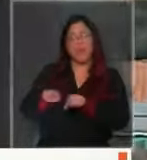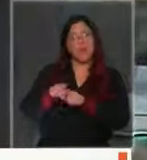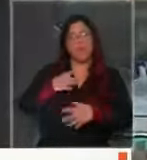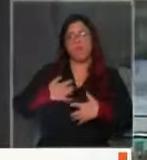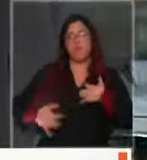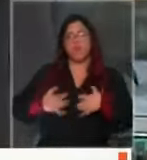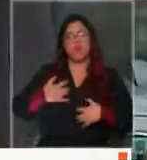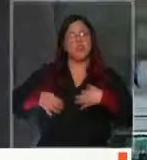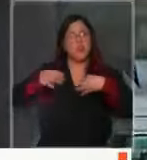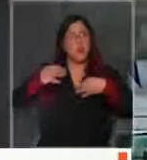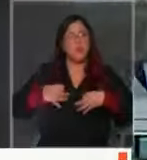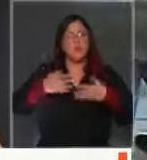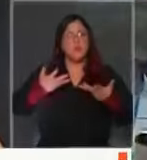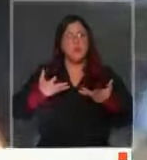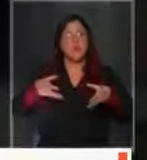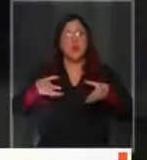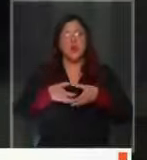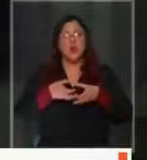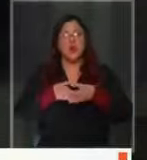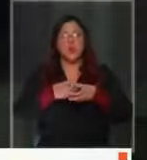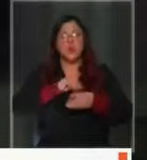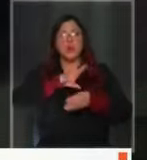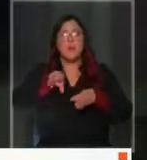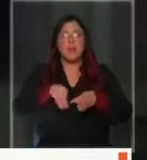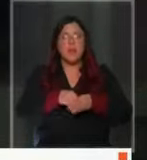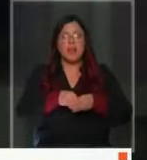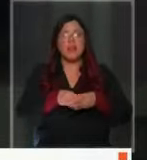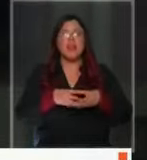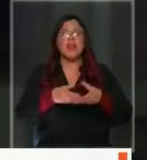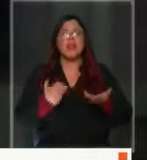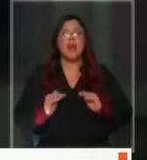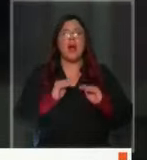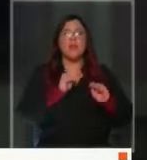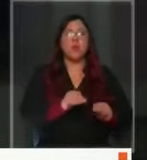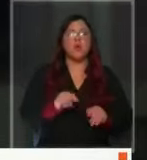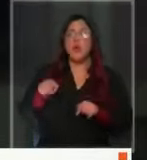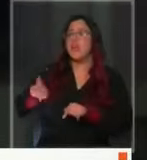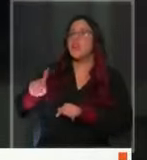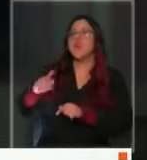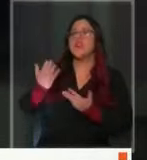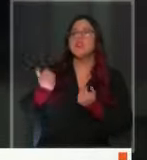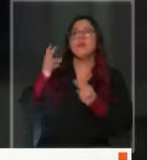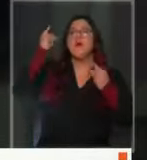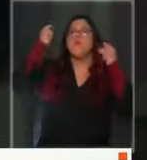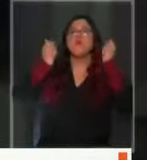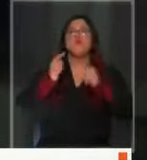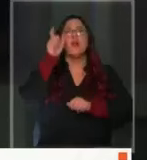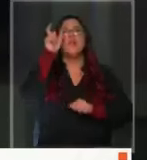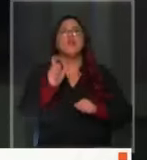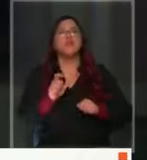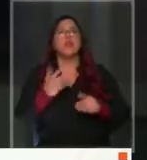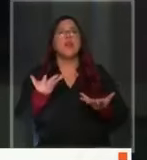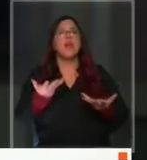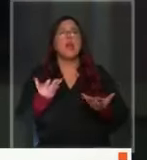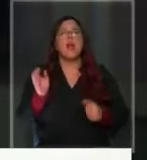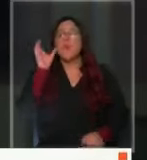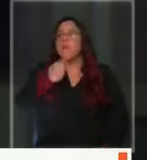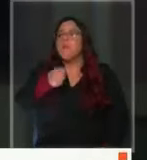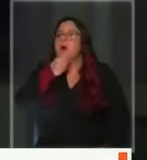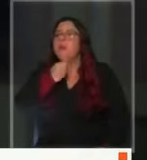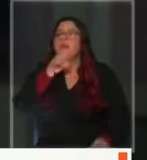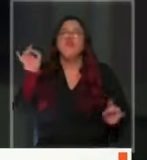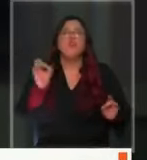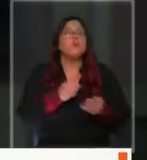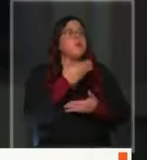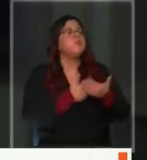de las colectividades del oficialismo. Entonces acá no necesitamos creatividad de última hora en donde alguien buscando una cuña para aparecer en el diario